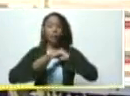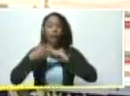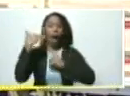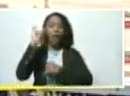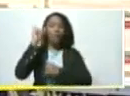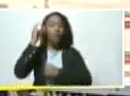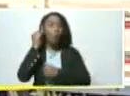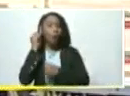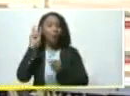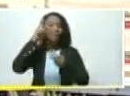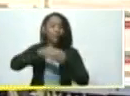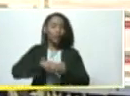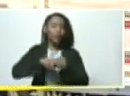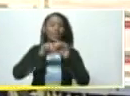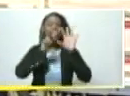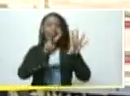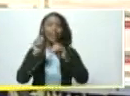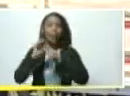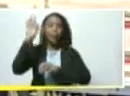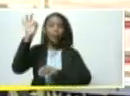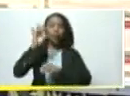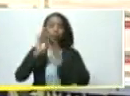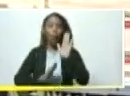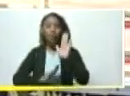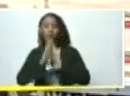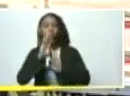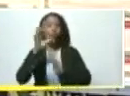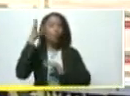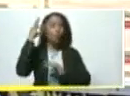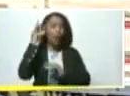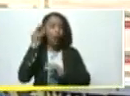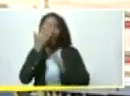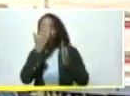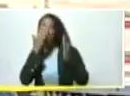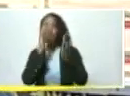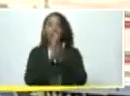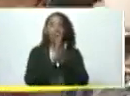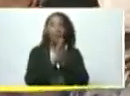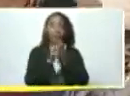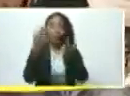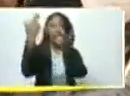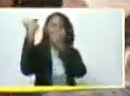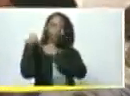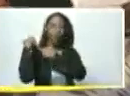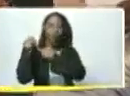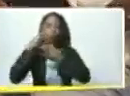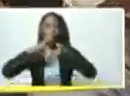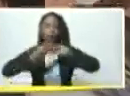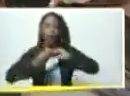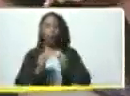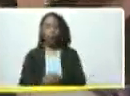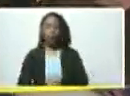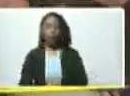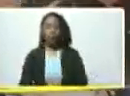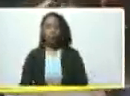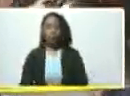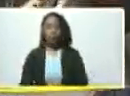mujeres. 70% de mujeres están al frente de los CLAP.